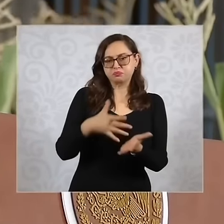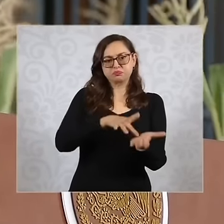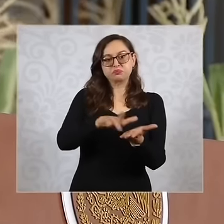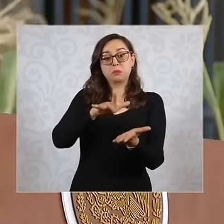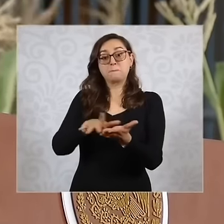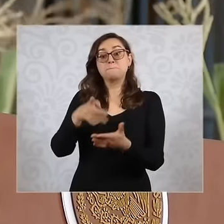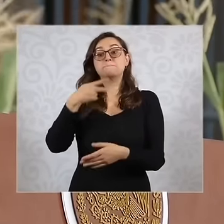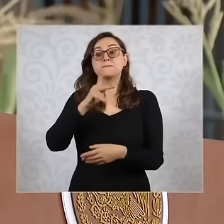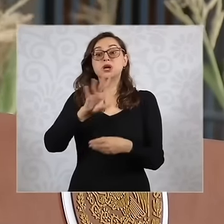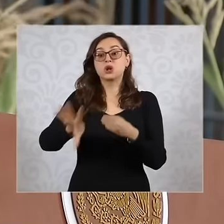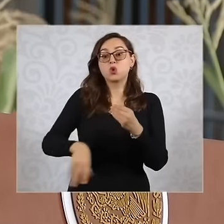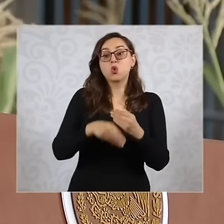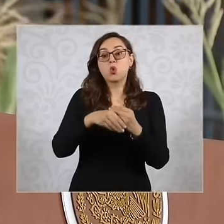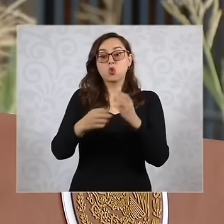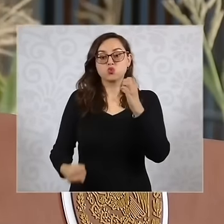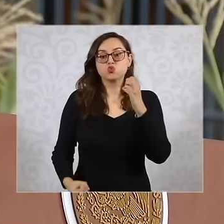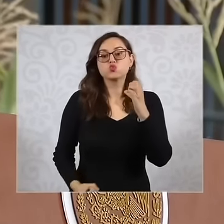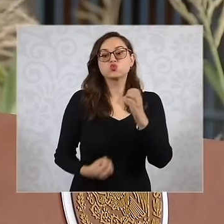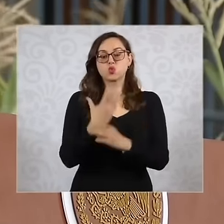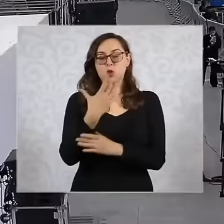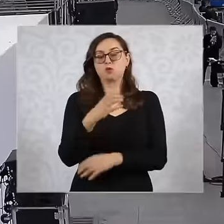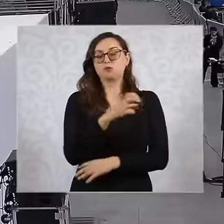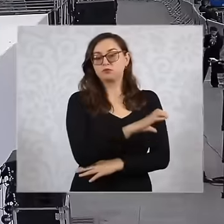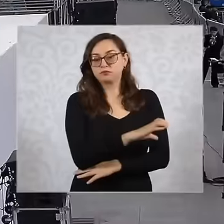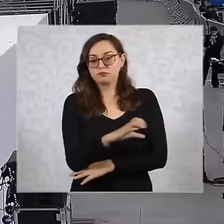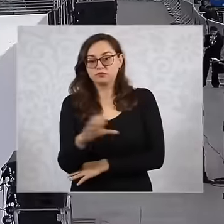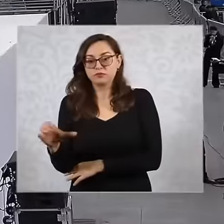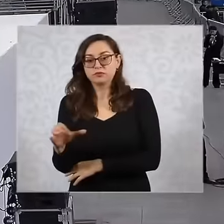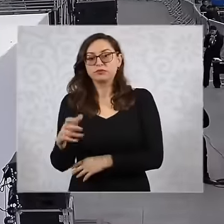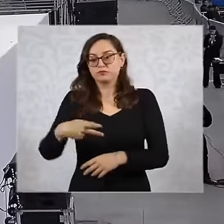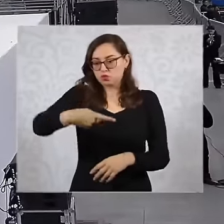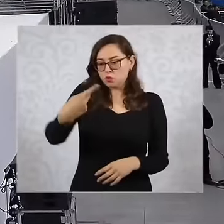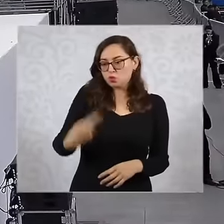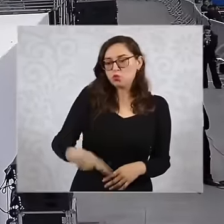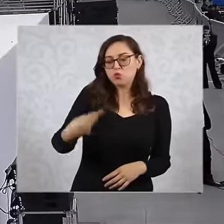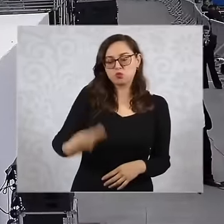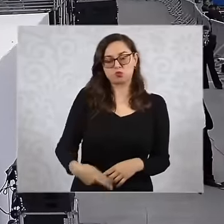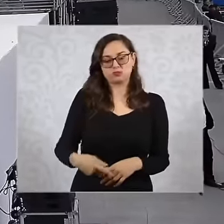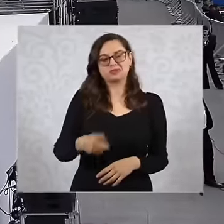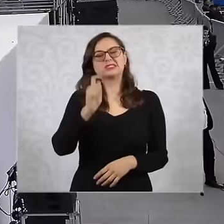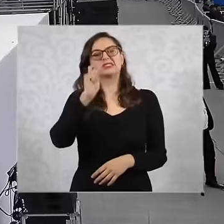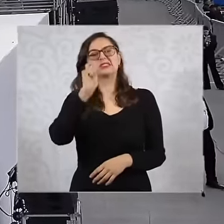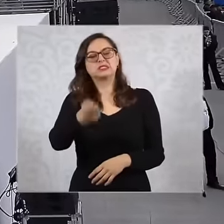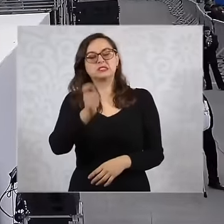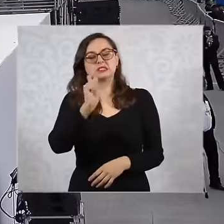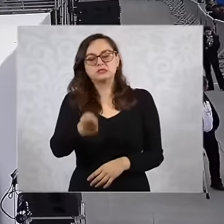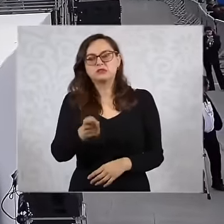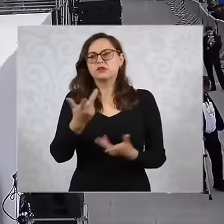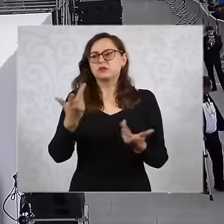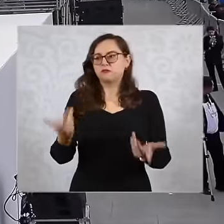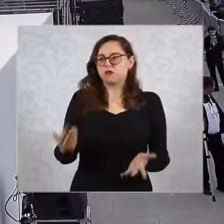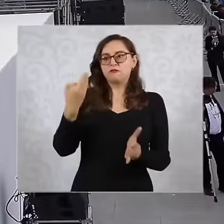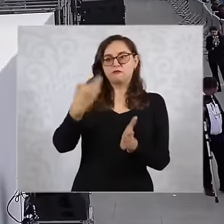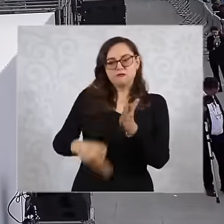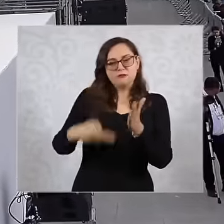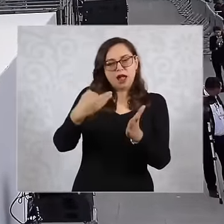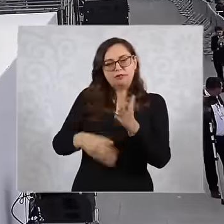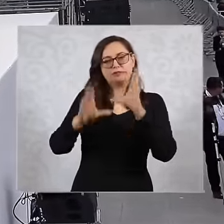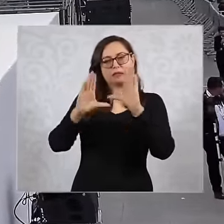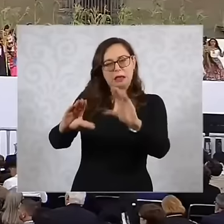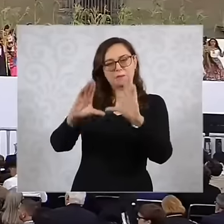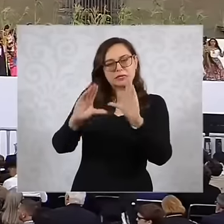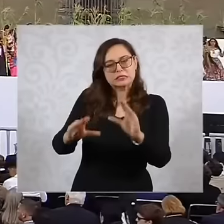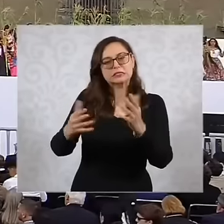llama Cosechando Soberanía, que implica asistencia agroecológica,